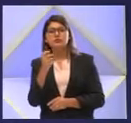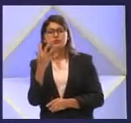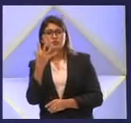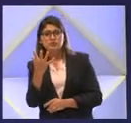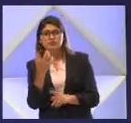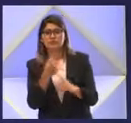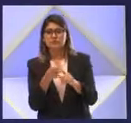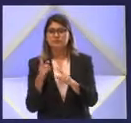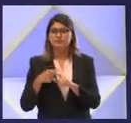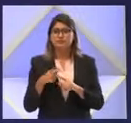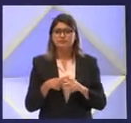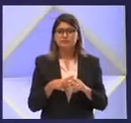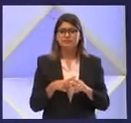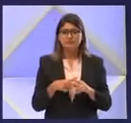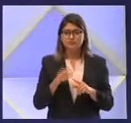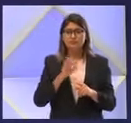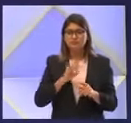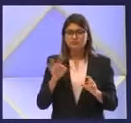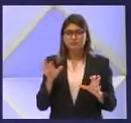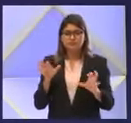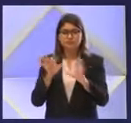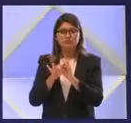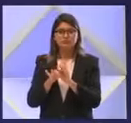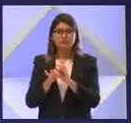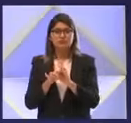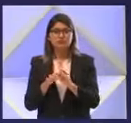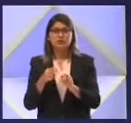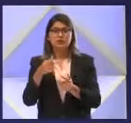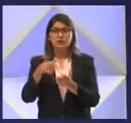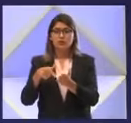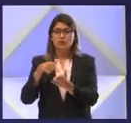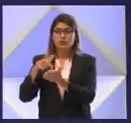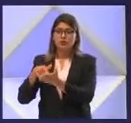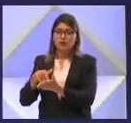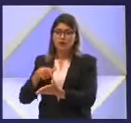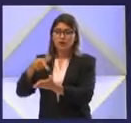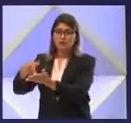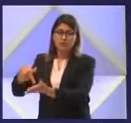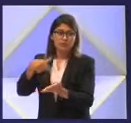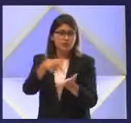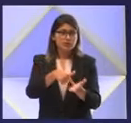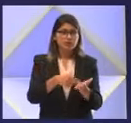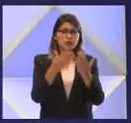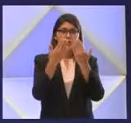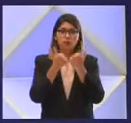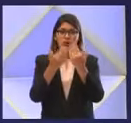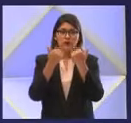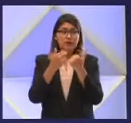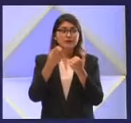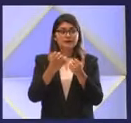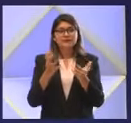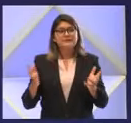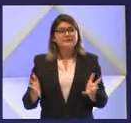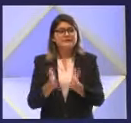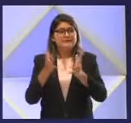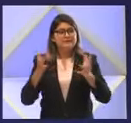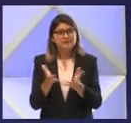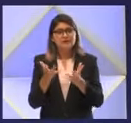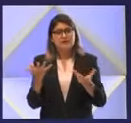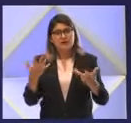los operadores en los lugares en los que no se usan eso sí va a promover inclusión digital